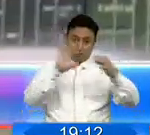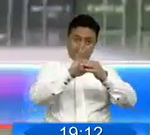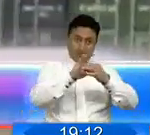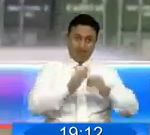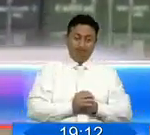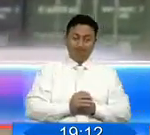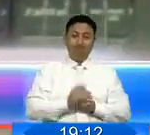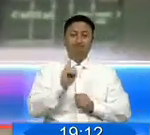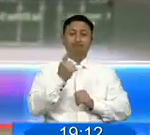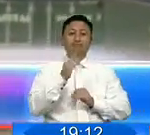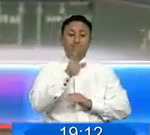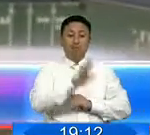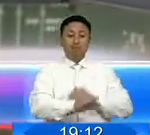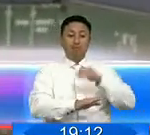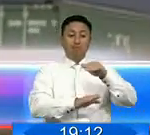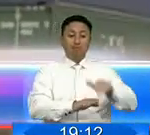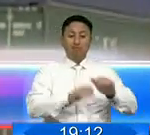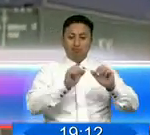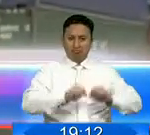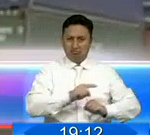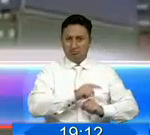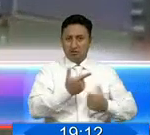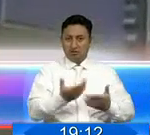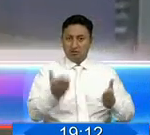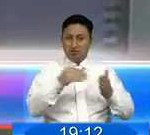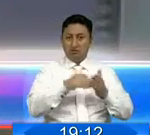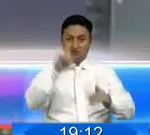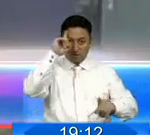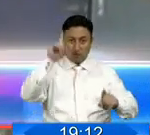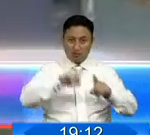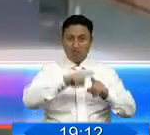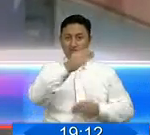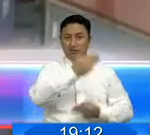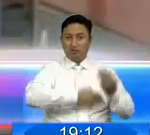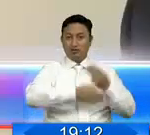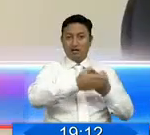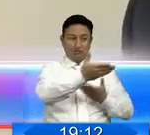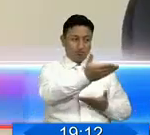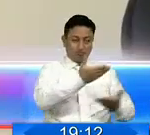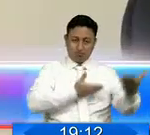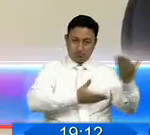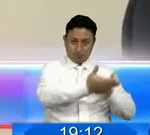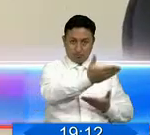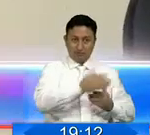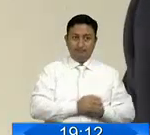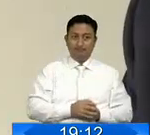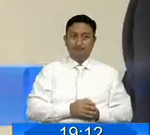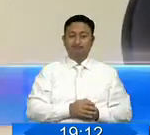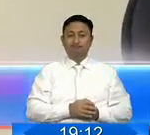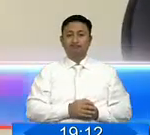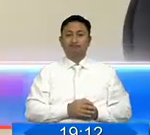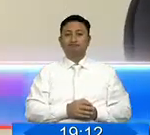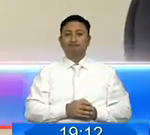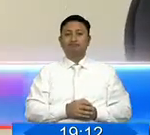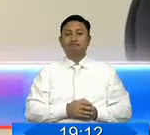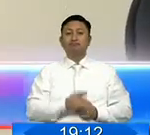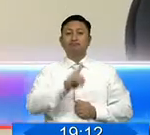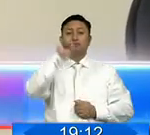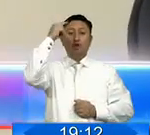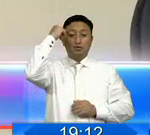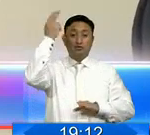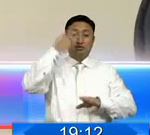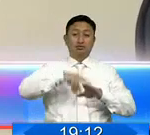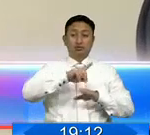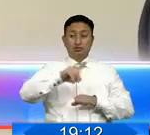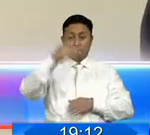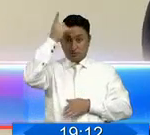el primer paso crucial para lograr un acuerdo comercial con la Unión Americana. Lo principal es la decisión política del gobierno